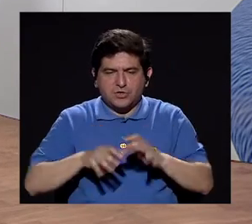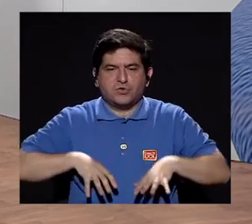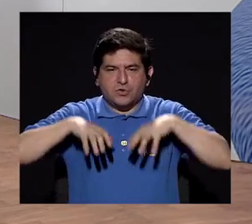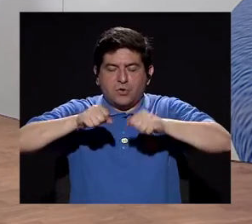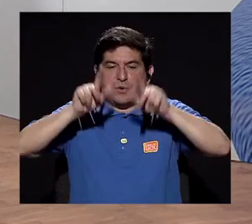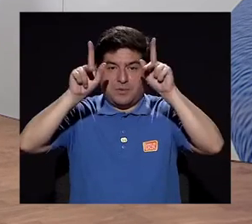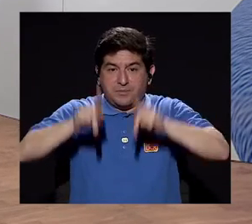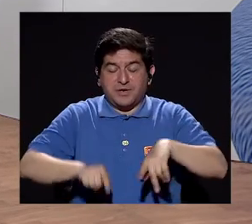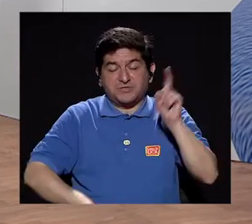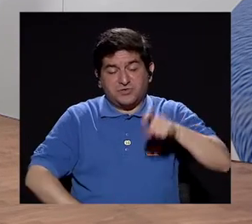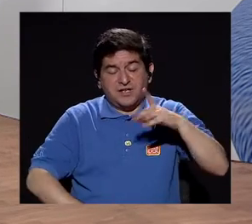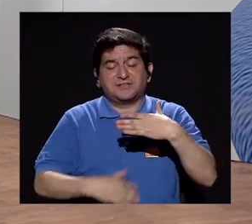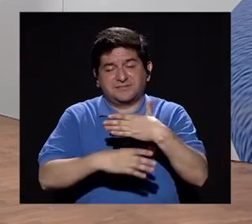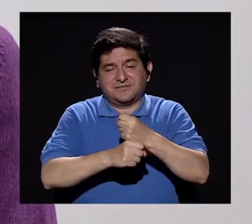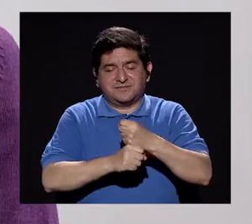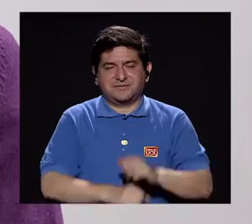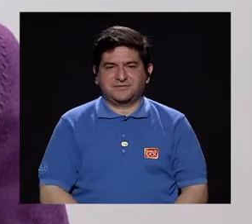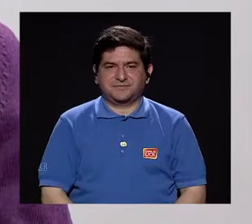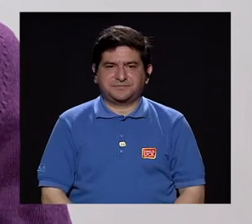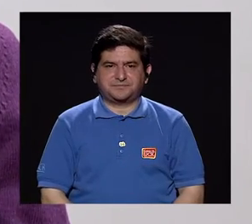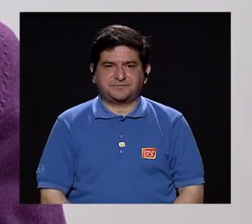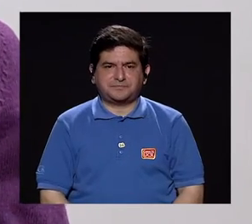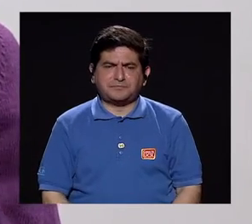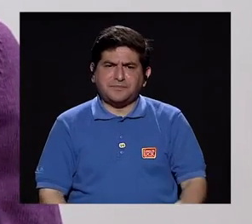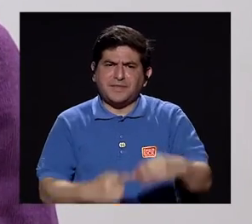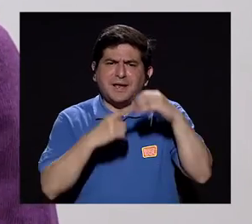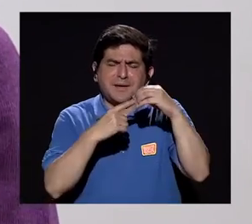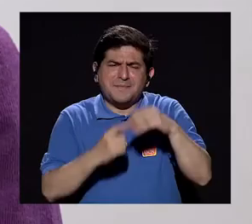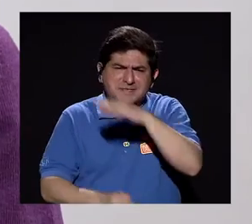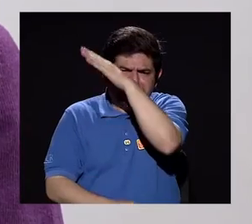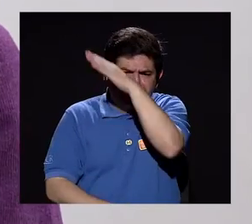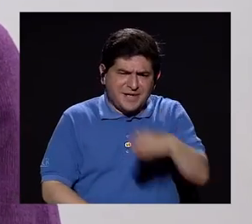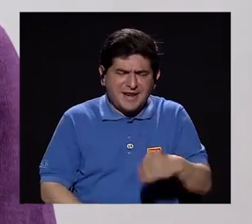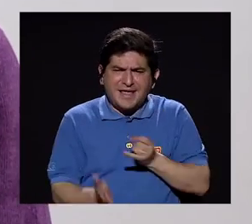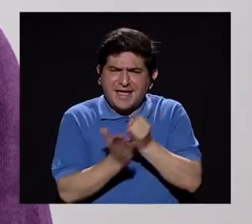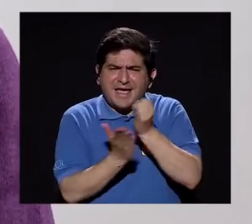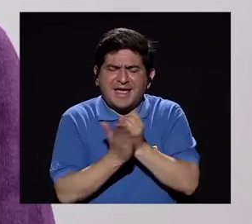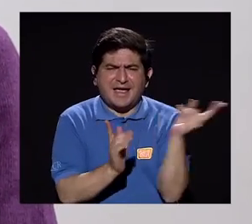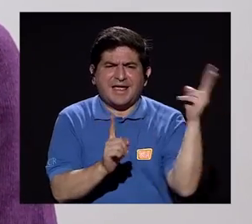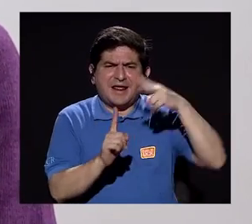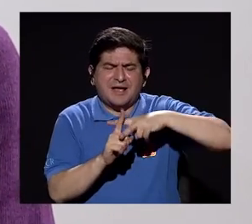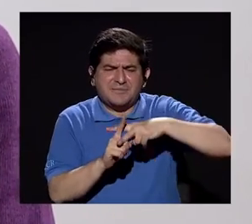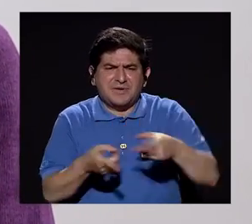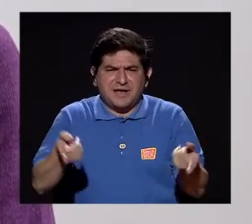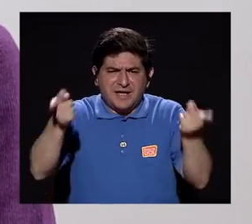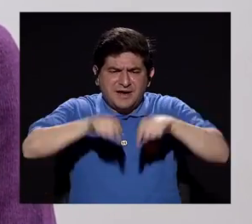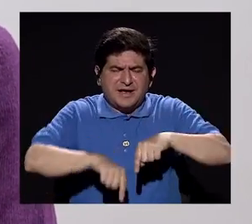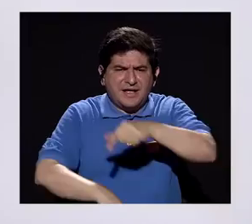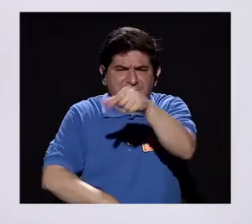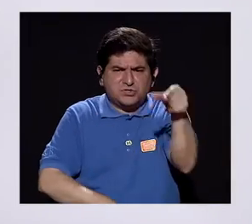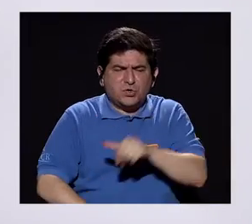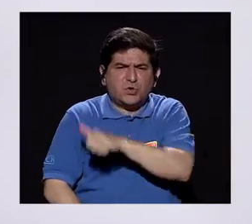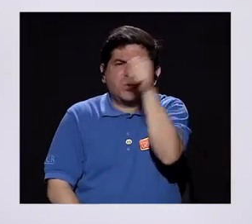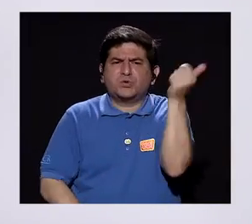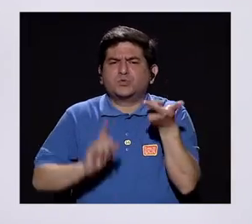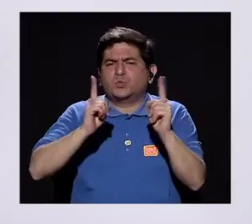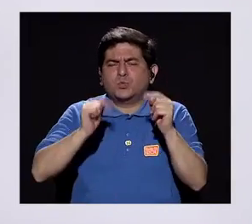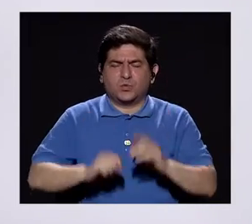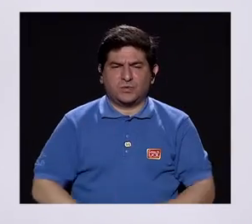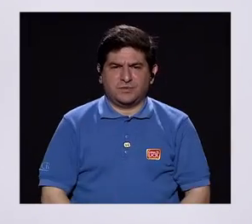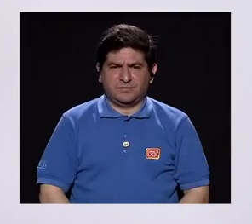muchachos de todas maneras tienen que realizar con los fueron los principales ejes de investigación aplicada en el caso del sur particularmente